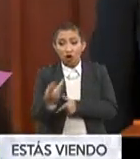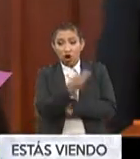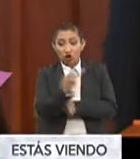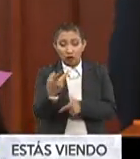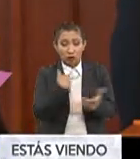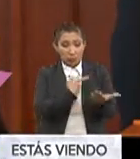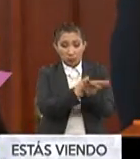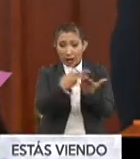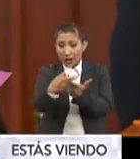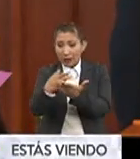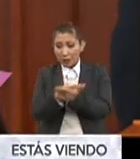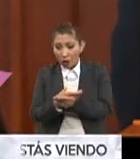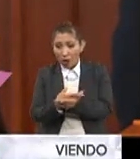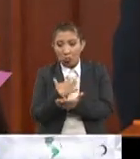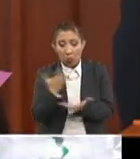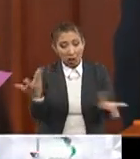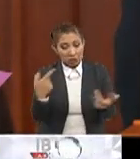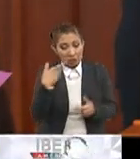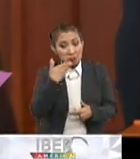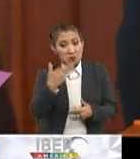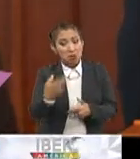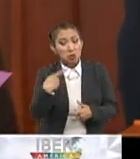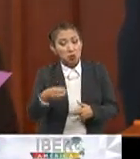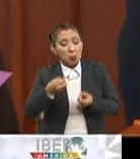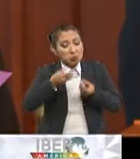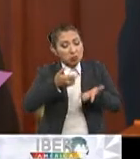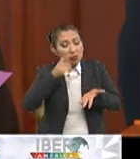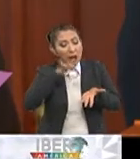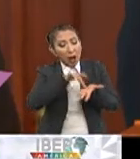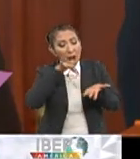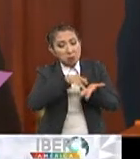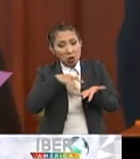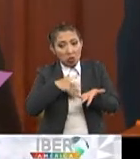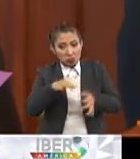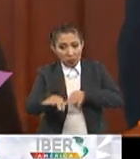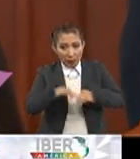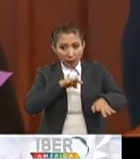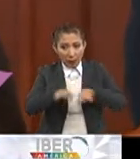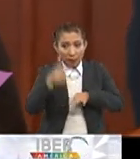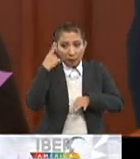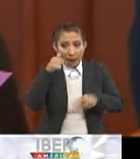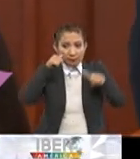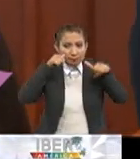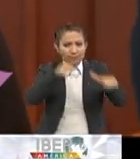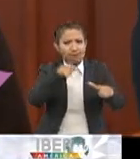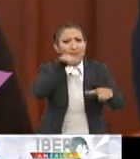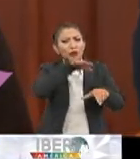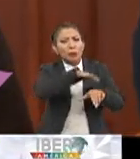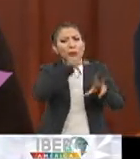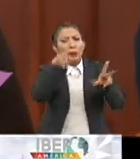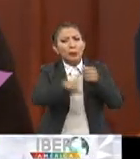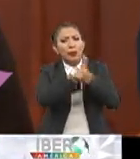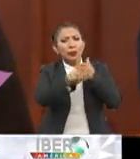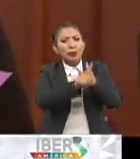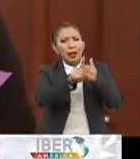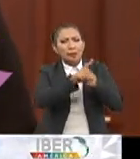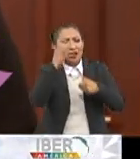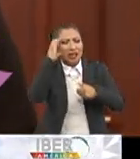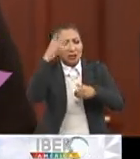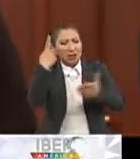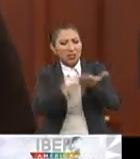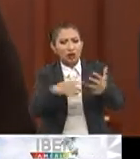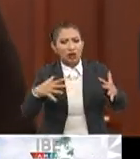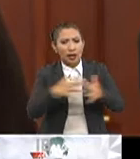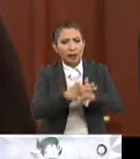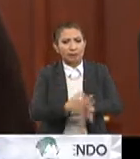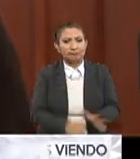Both laureates have made a crucial contribution to focusing attention on and combating such